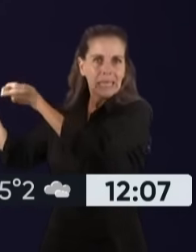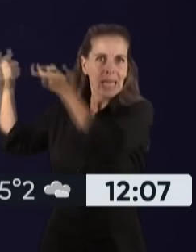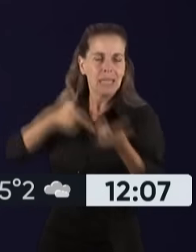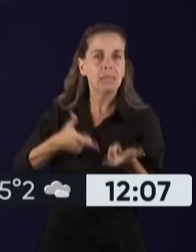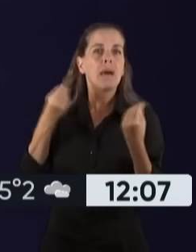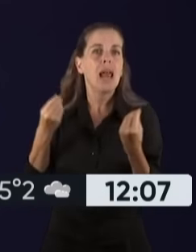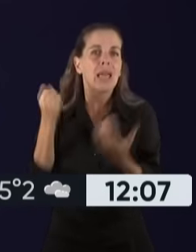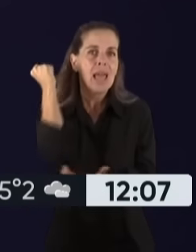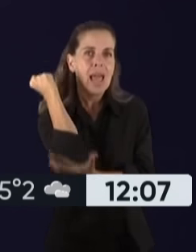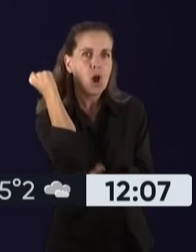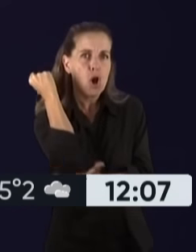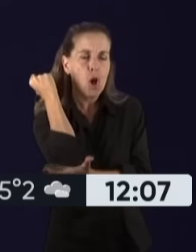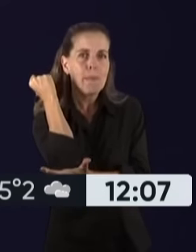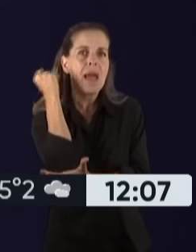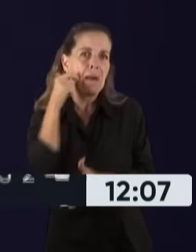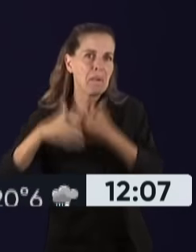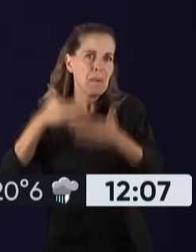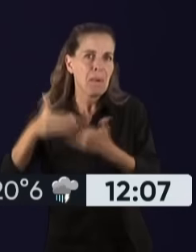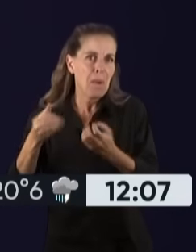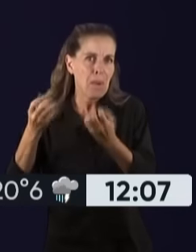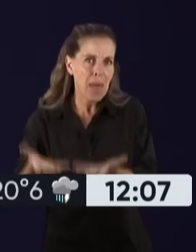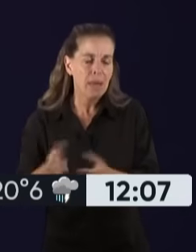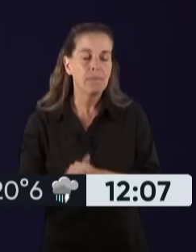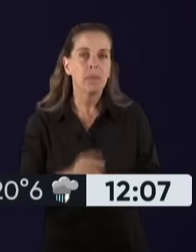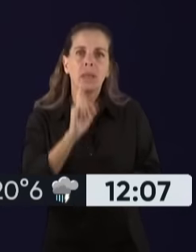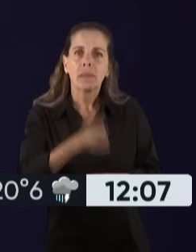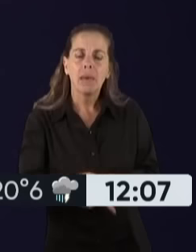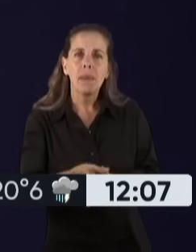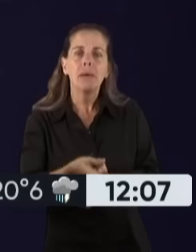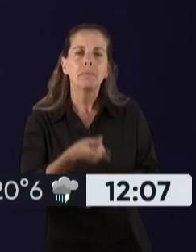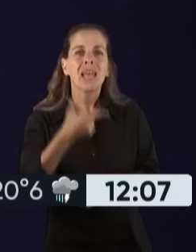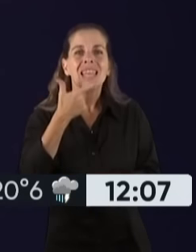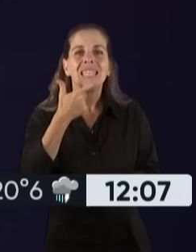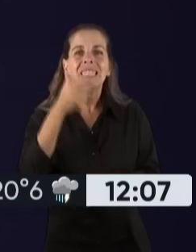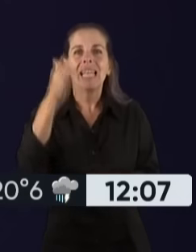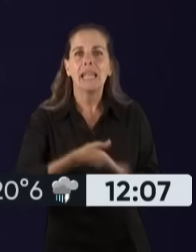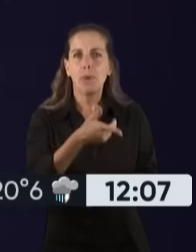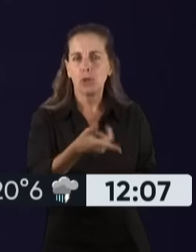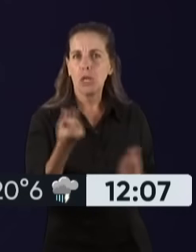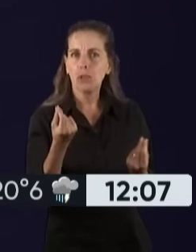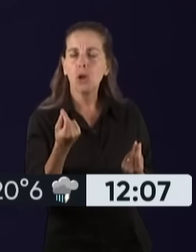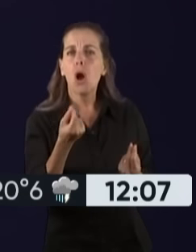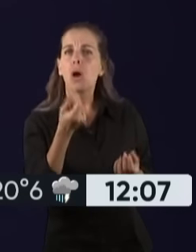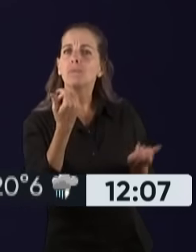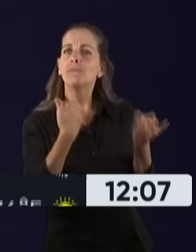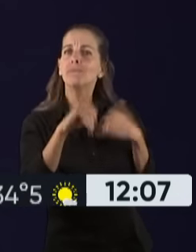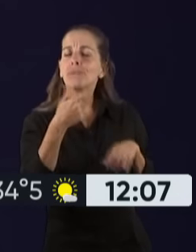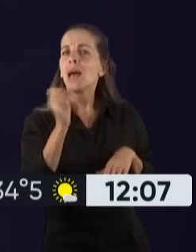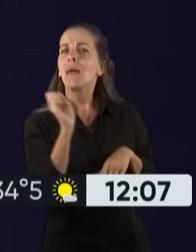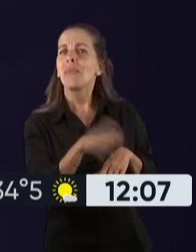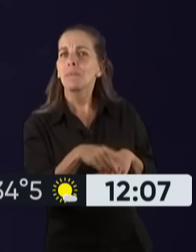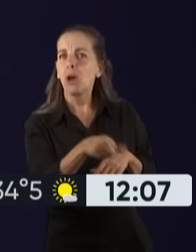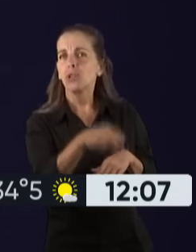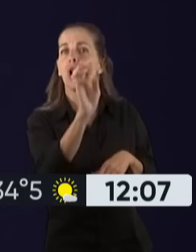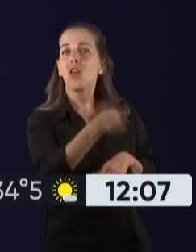economía la la economía funcione además subieron 17 por los depósitos en dólares